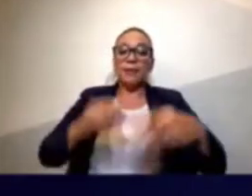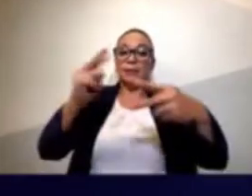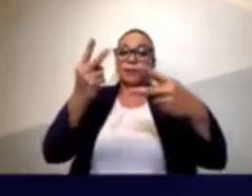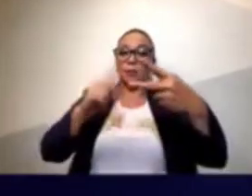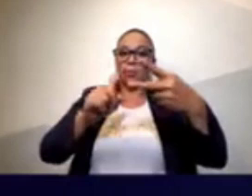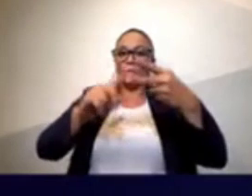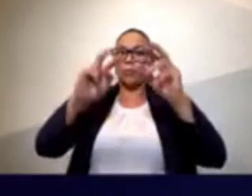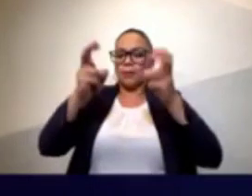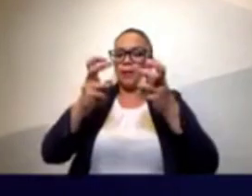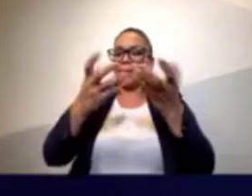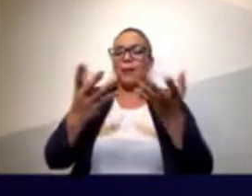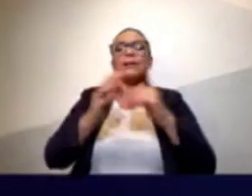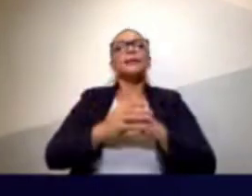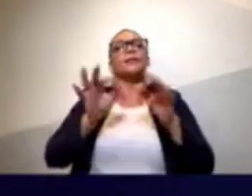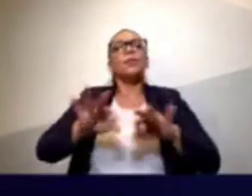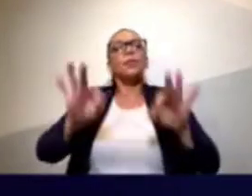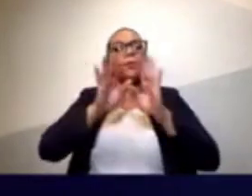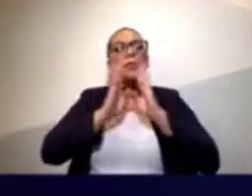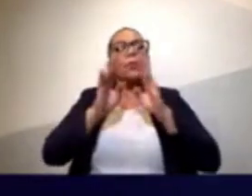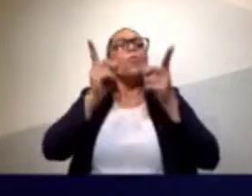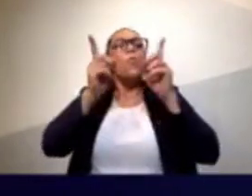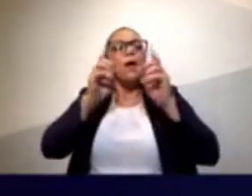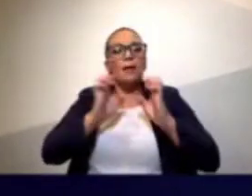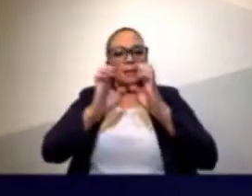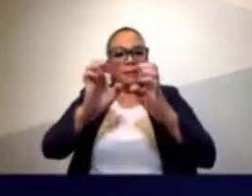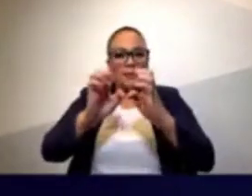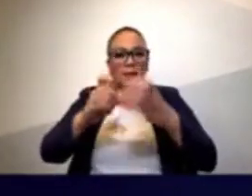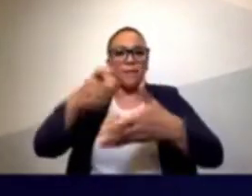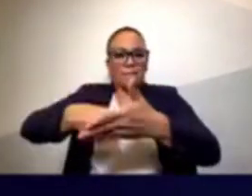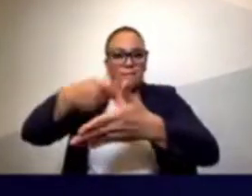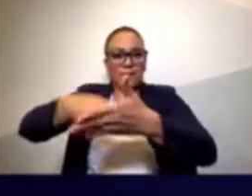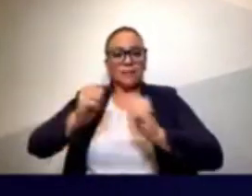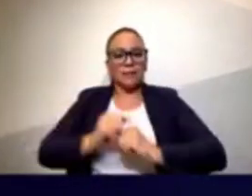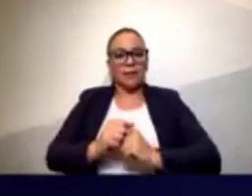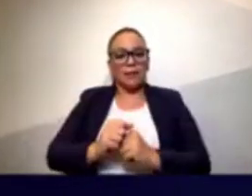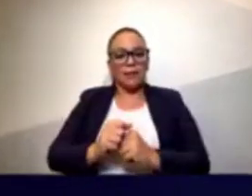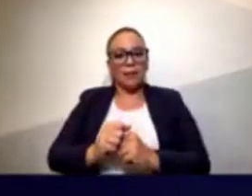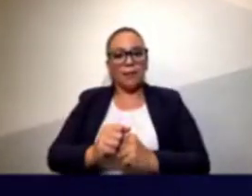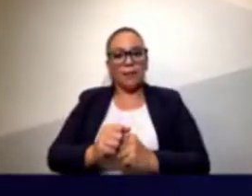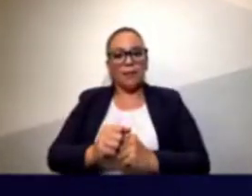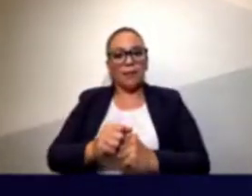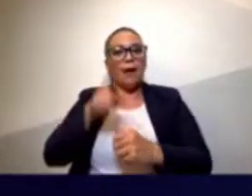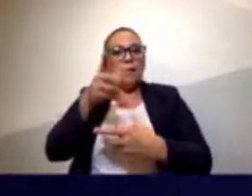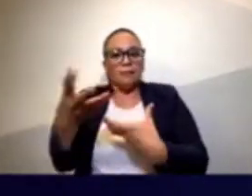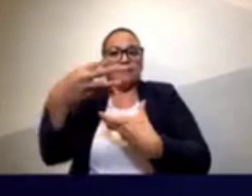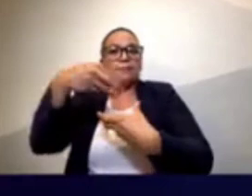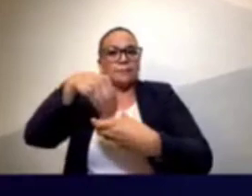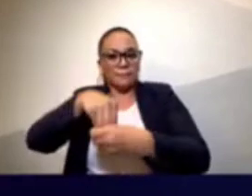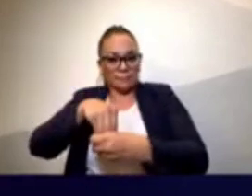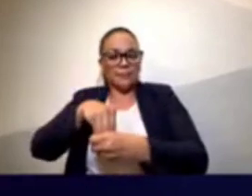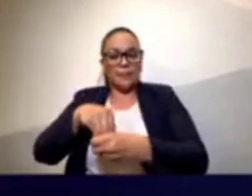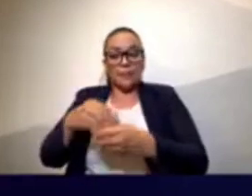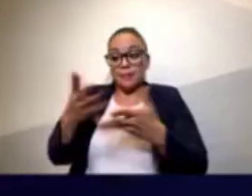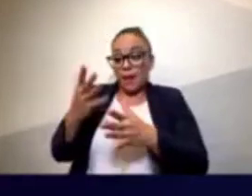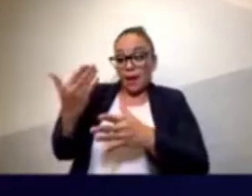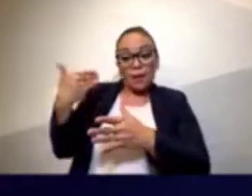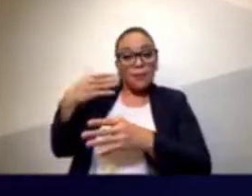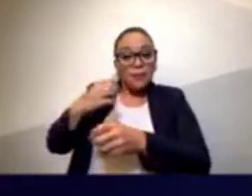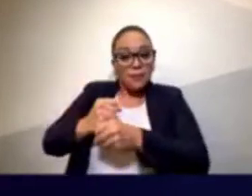vamos a hablar de cuál es nuestra estrategia fiscal y aquí vamos a mezclar lo que ya hicimos con lo que estamos proponiendo